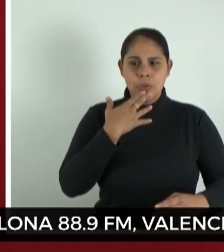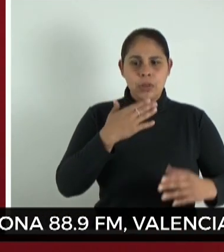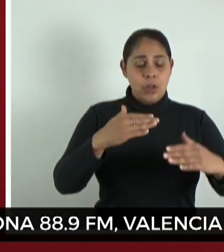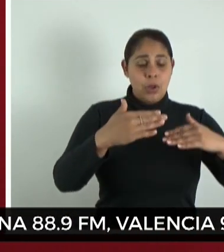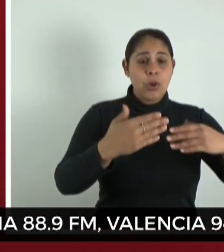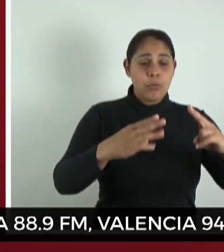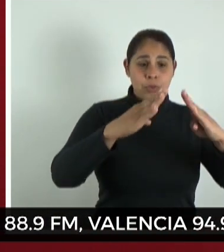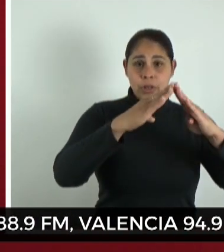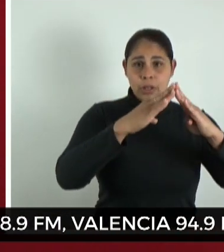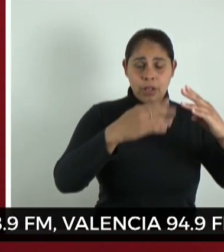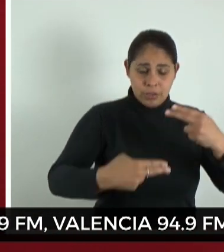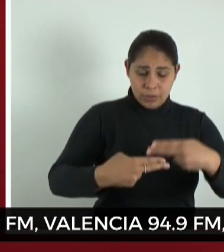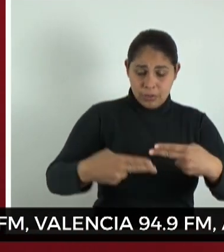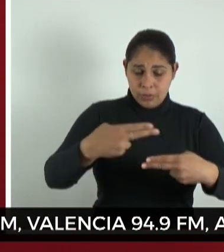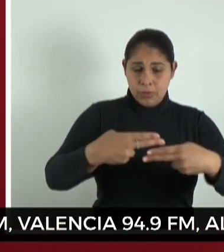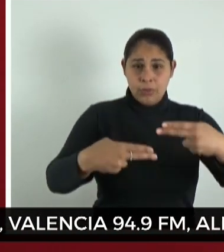Poner un fundamento.